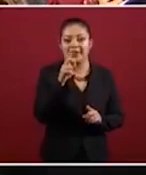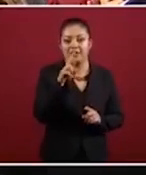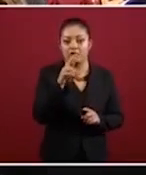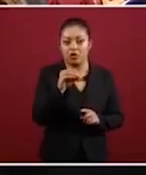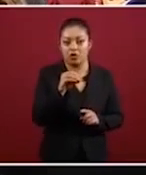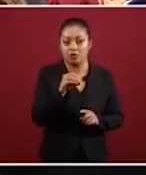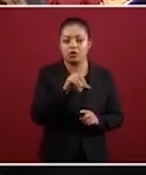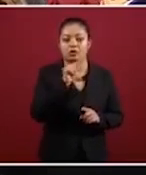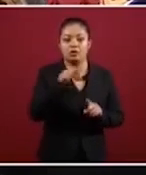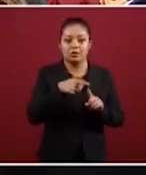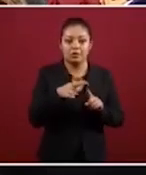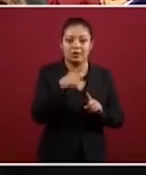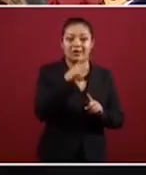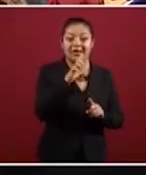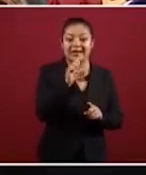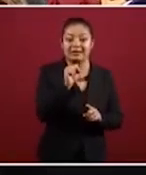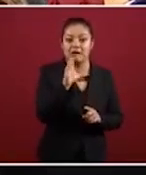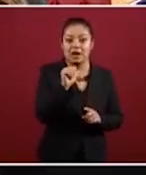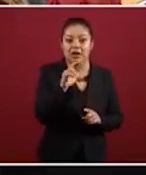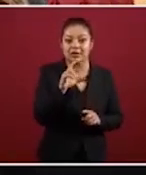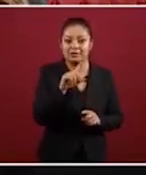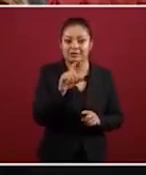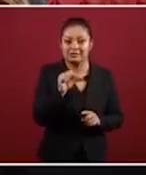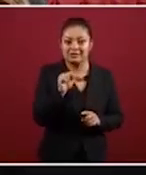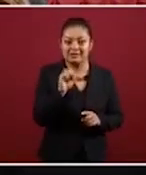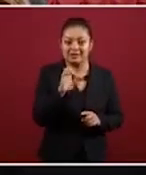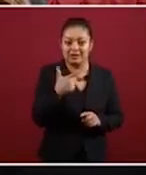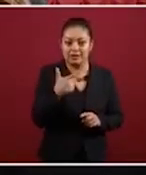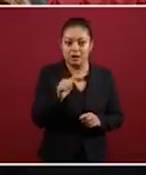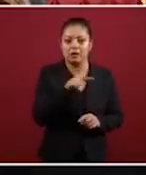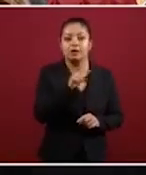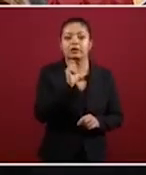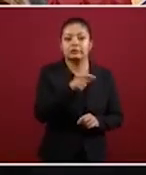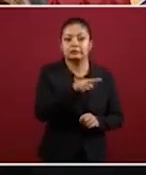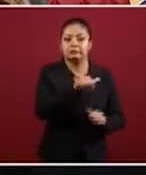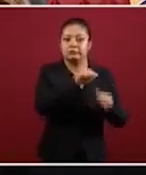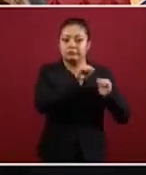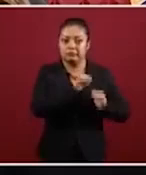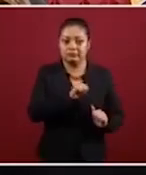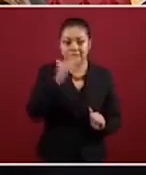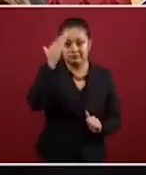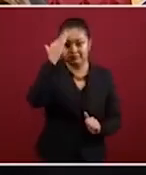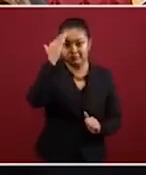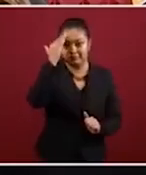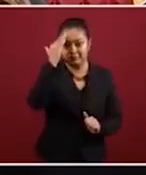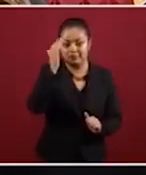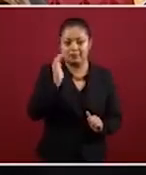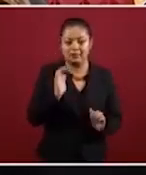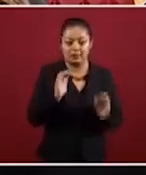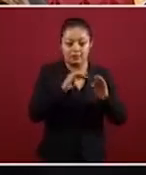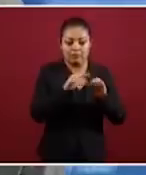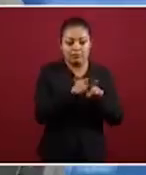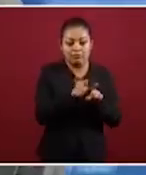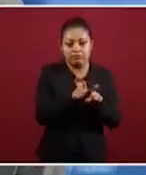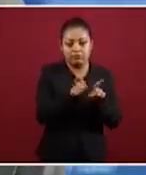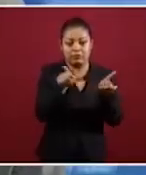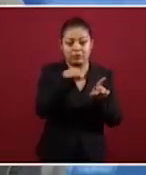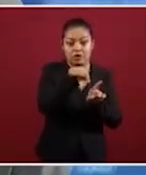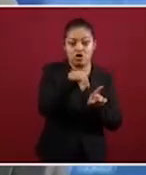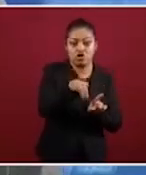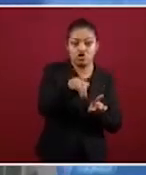hasta Escárcega, que es un punto vital, que es el punto de bifurcación donde salen las dos líneas, una hacia el